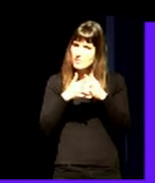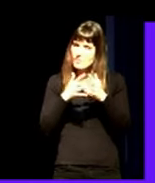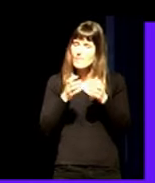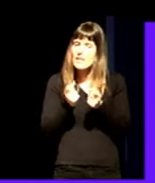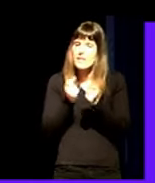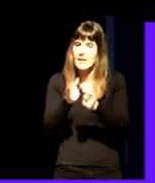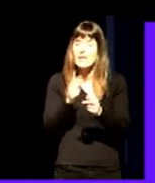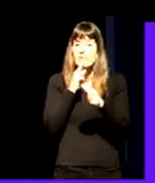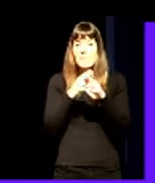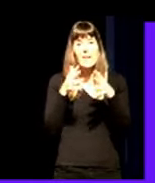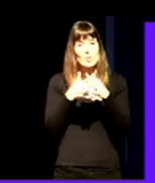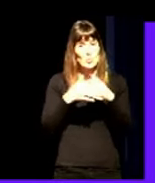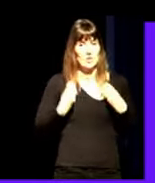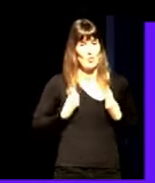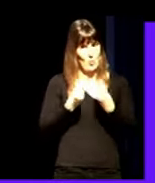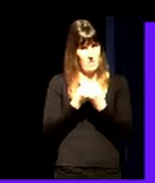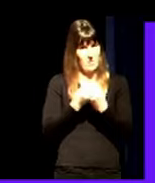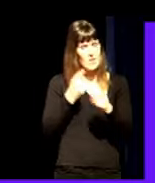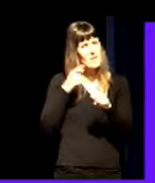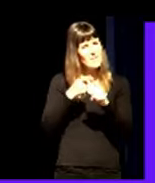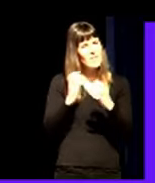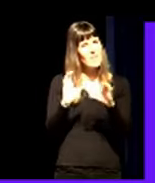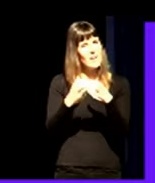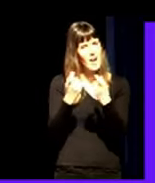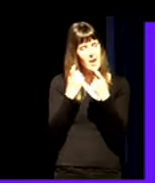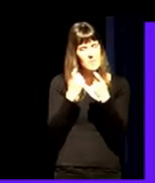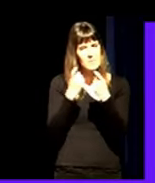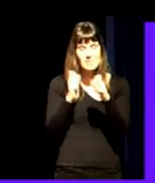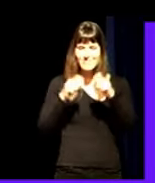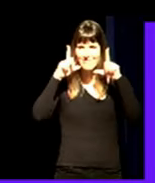de convivencia que facilitan precisamente este protagonismo del alumnado.